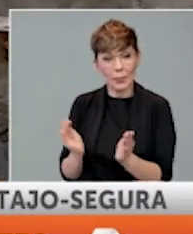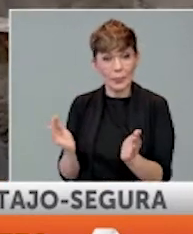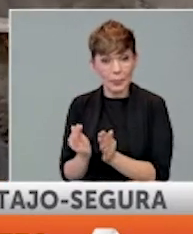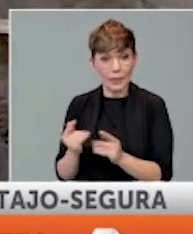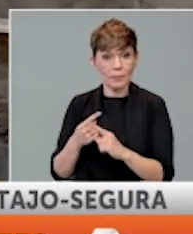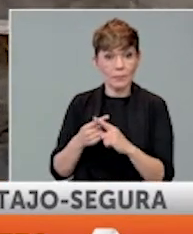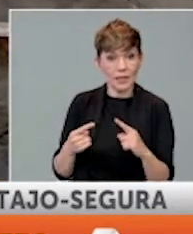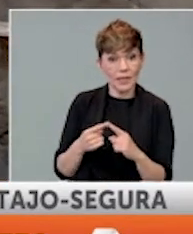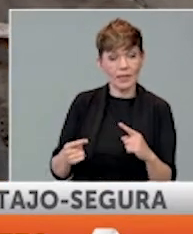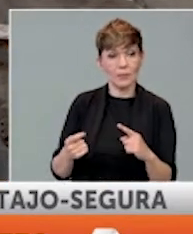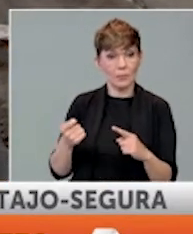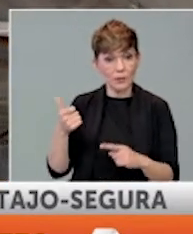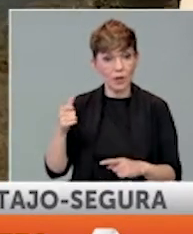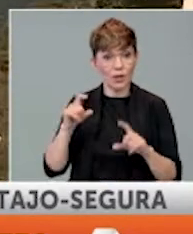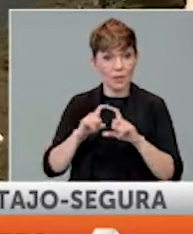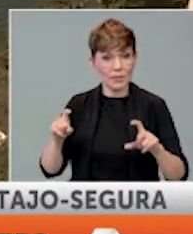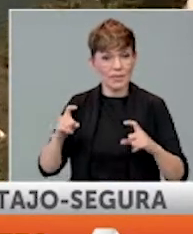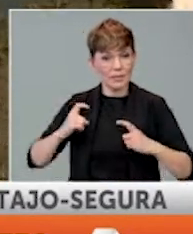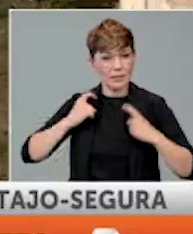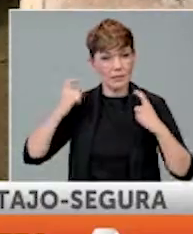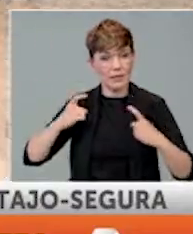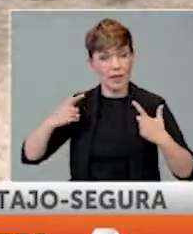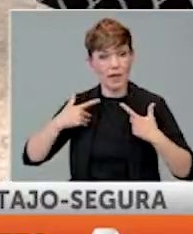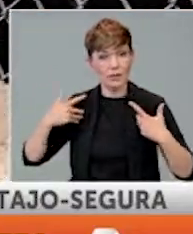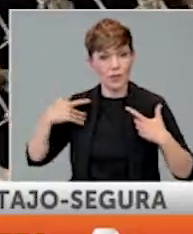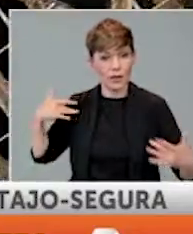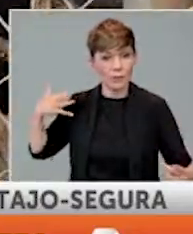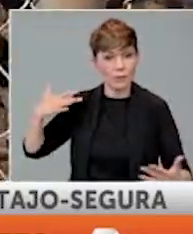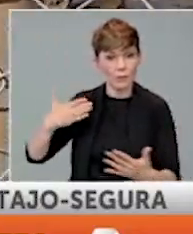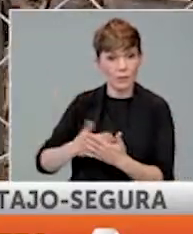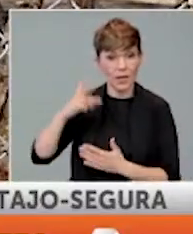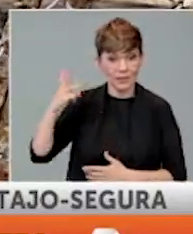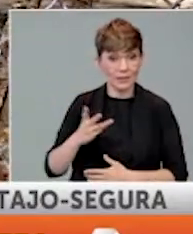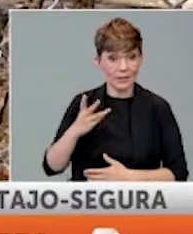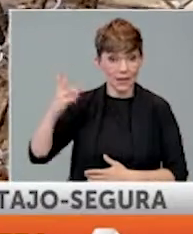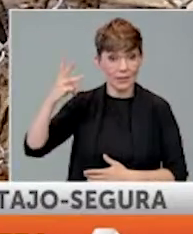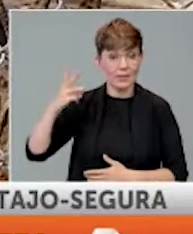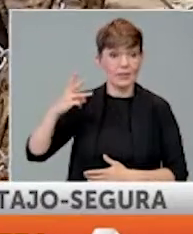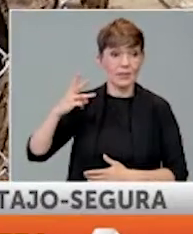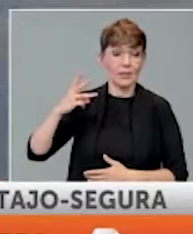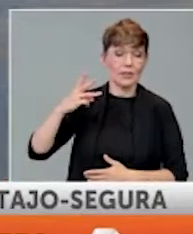están dejando lo mejor de sus vidas en estas tres provincias de Alicante, Murcia y Almería. Por lo tanto,